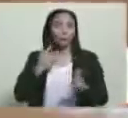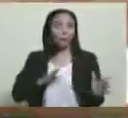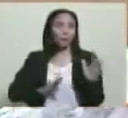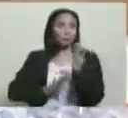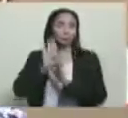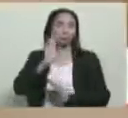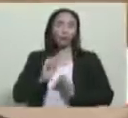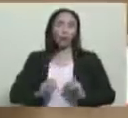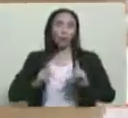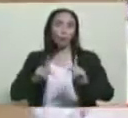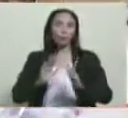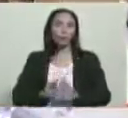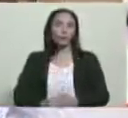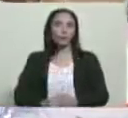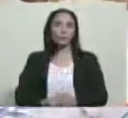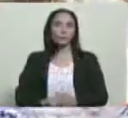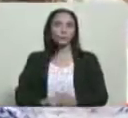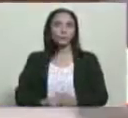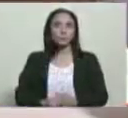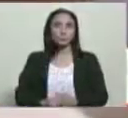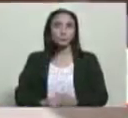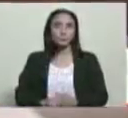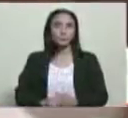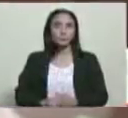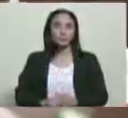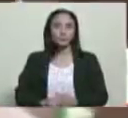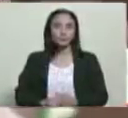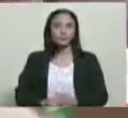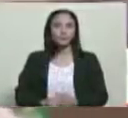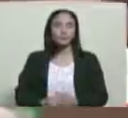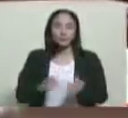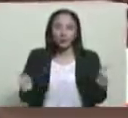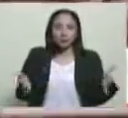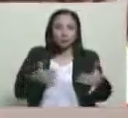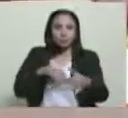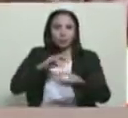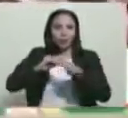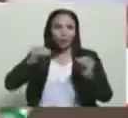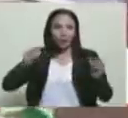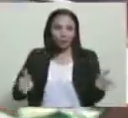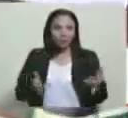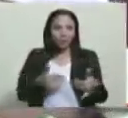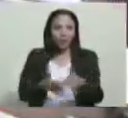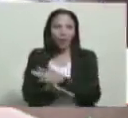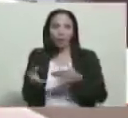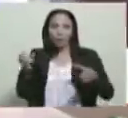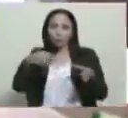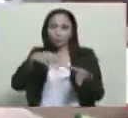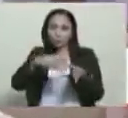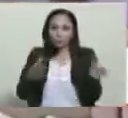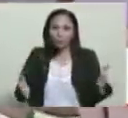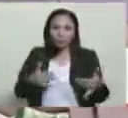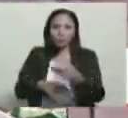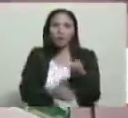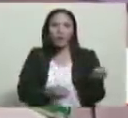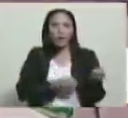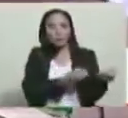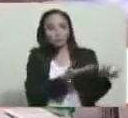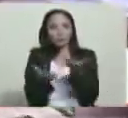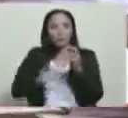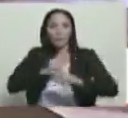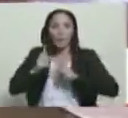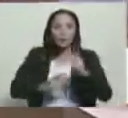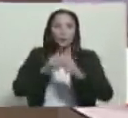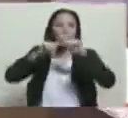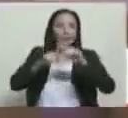conjunto con la juventud. Este centro de ensamblaje, presidente, de Cajas CLAS va a tener una producción a partir de